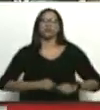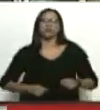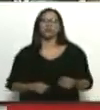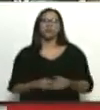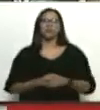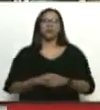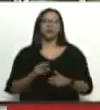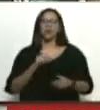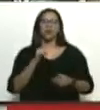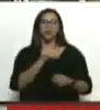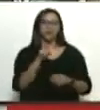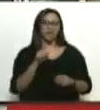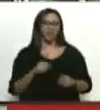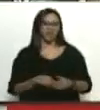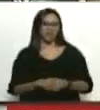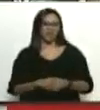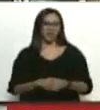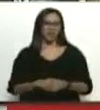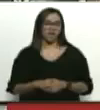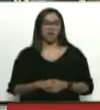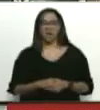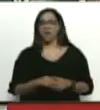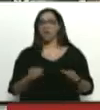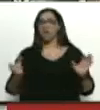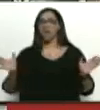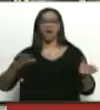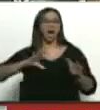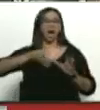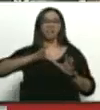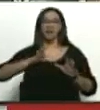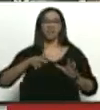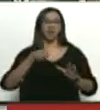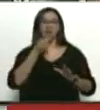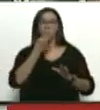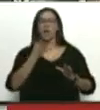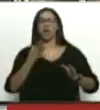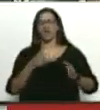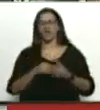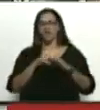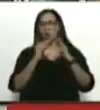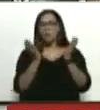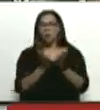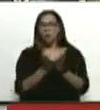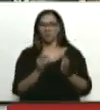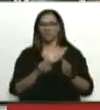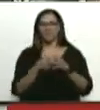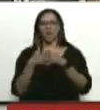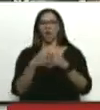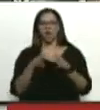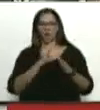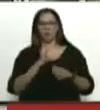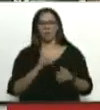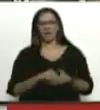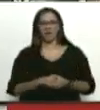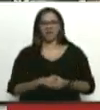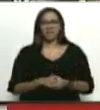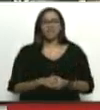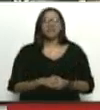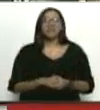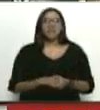No con ustedes, que tienen la más grande lavadora del mundo, está en los Estados Unidos. Y no precisamente de ropa.